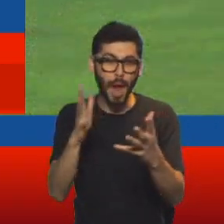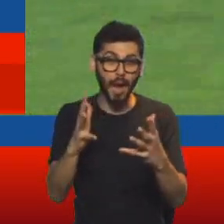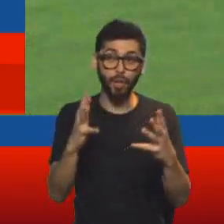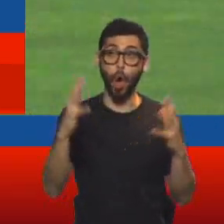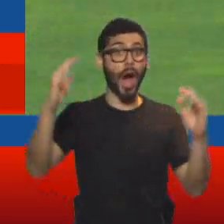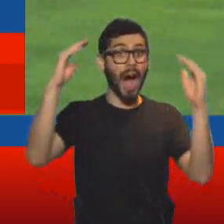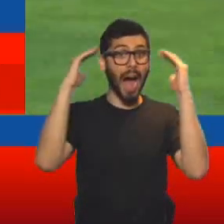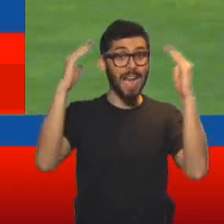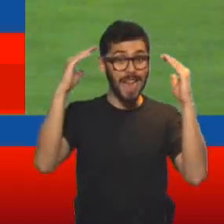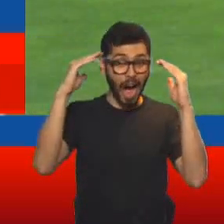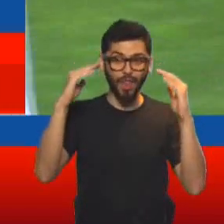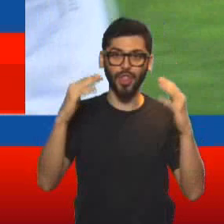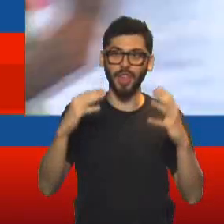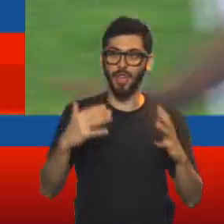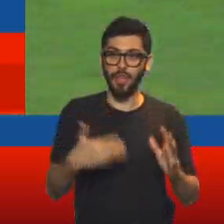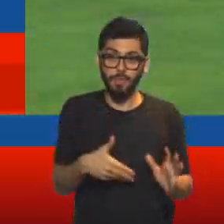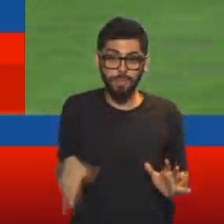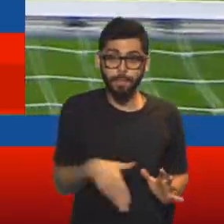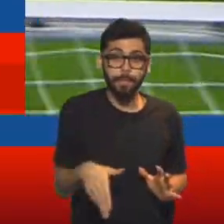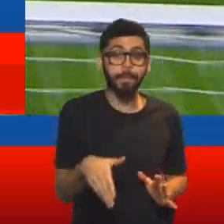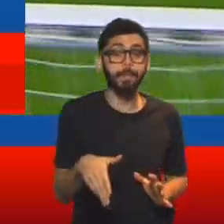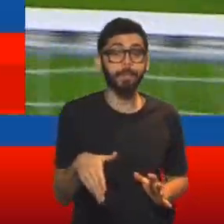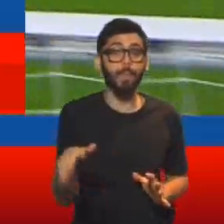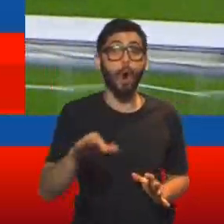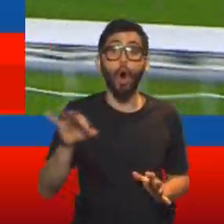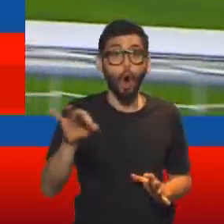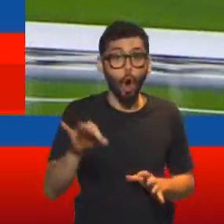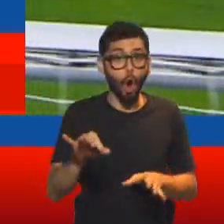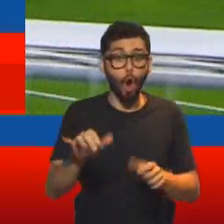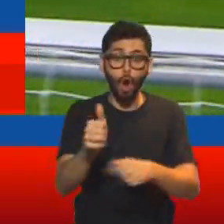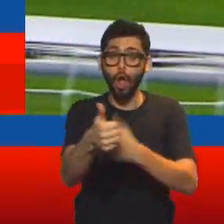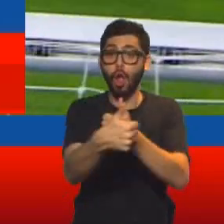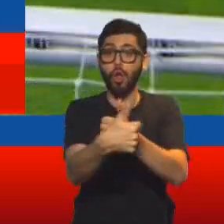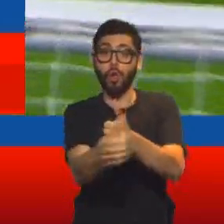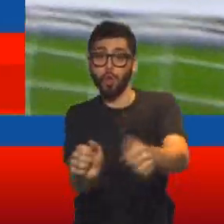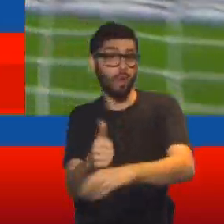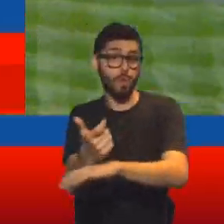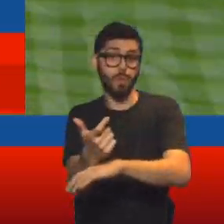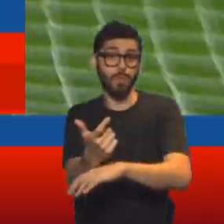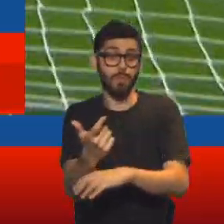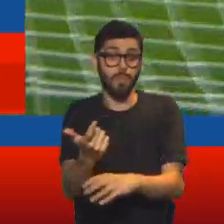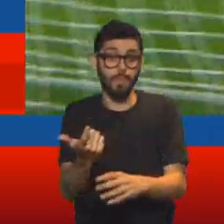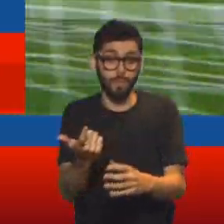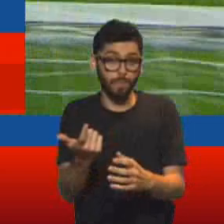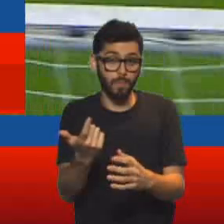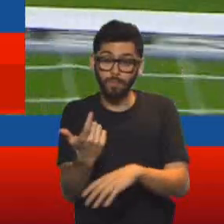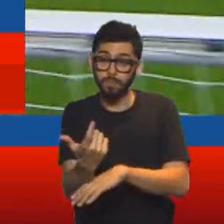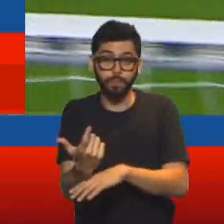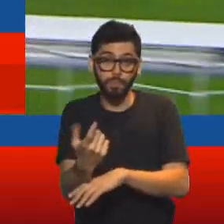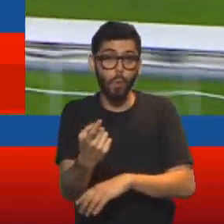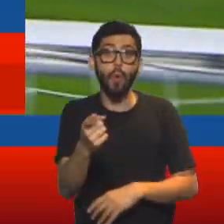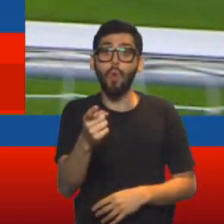el juego, pivoteador. Y si no, que pega media vuelta y que colocan